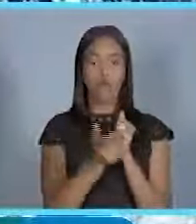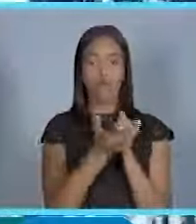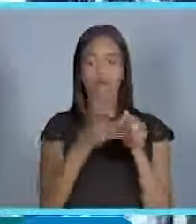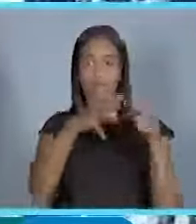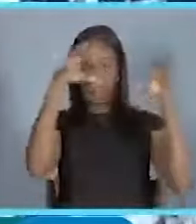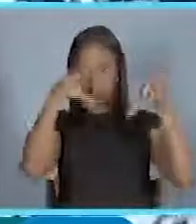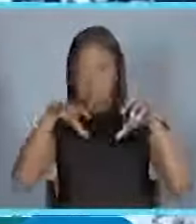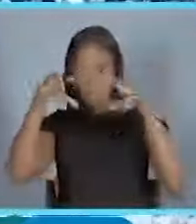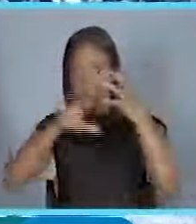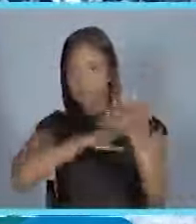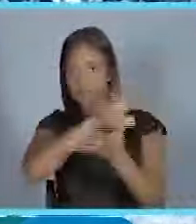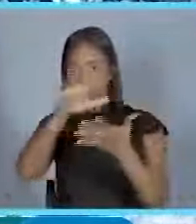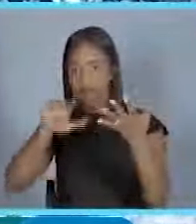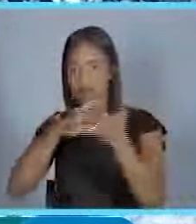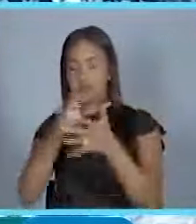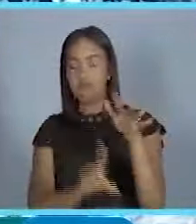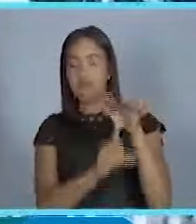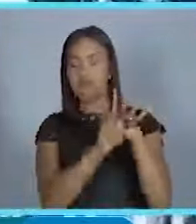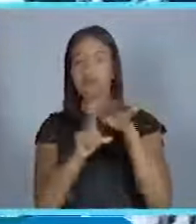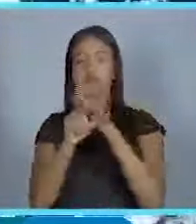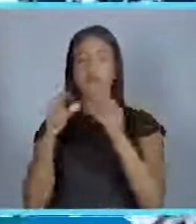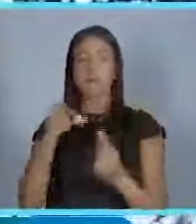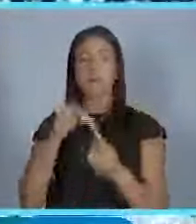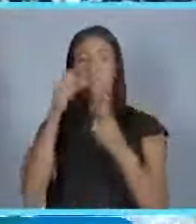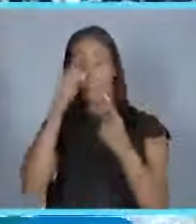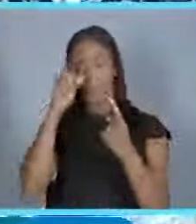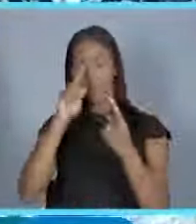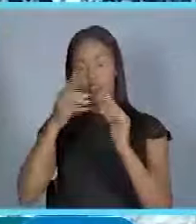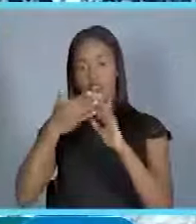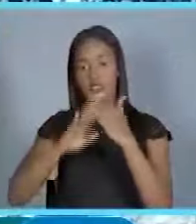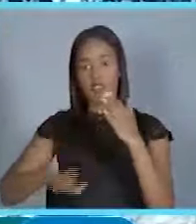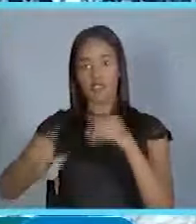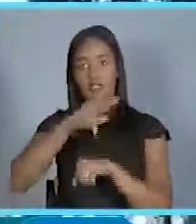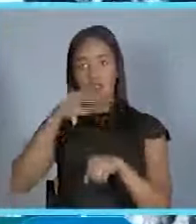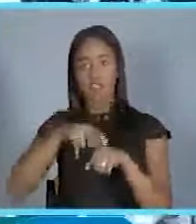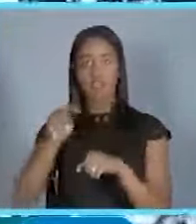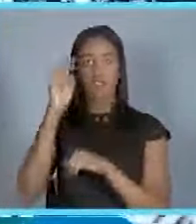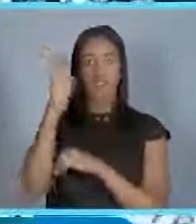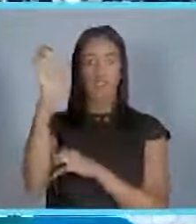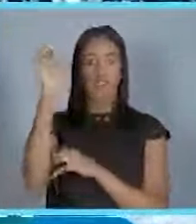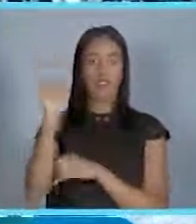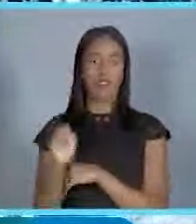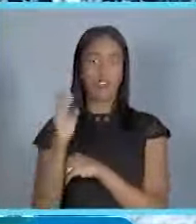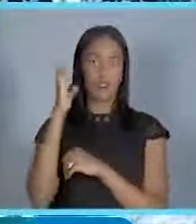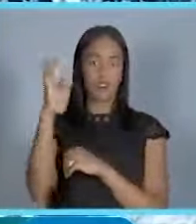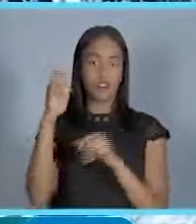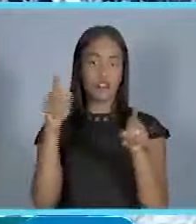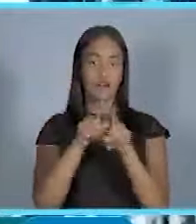nubosidad, dando lugar a algunas precipitaciones principalmente hacia lo que son la parte noreste, sureste,